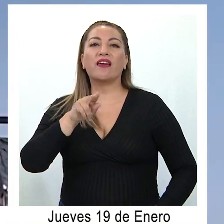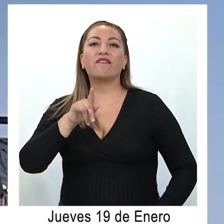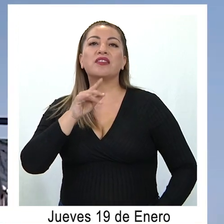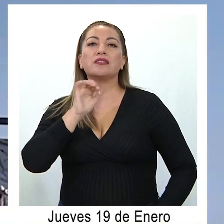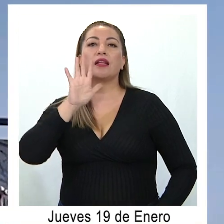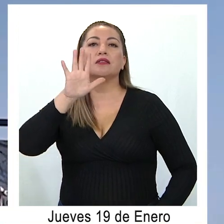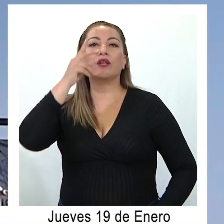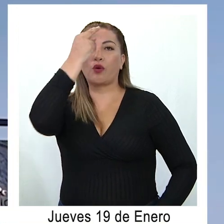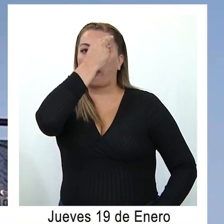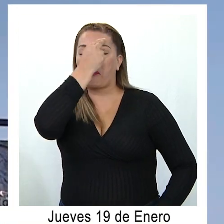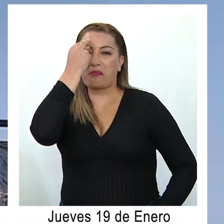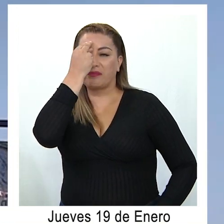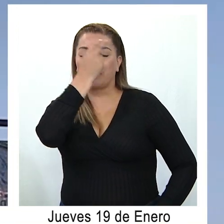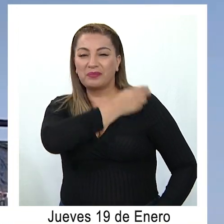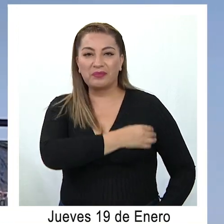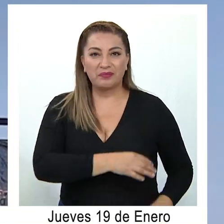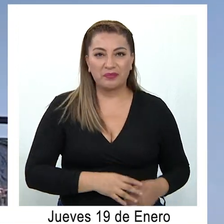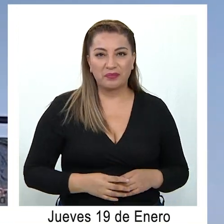marzo.